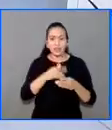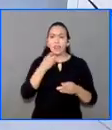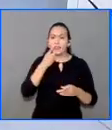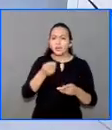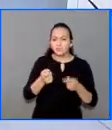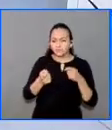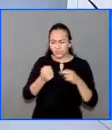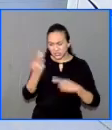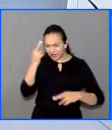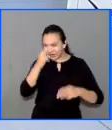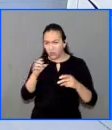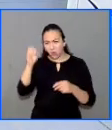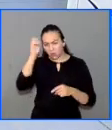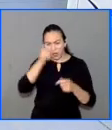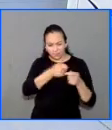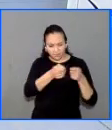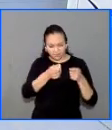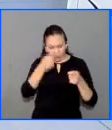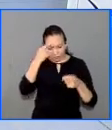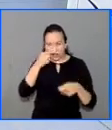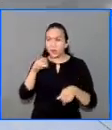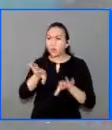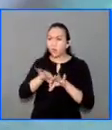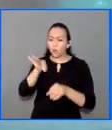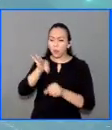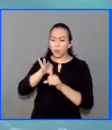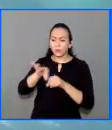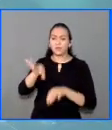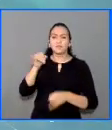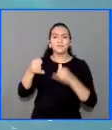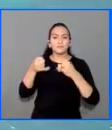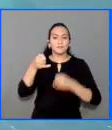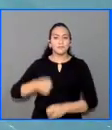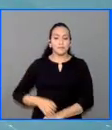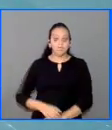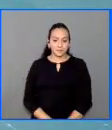opinión sobre la elección judicial.